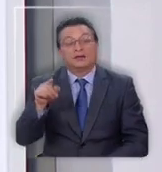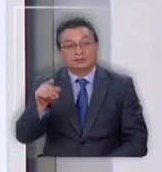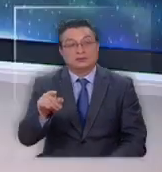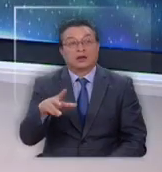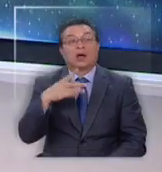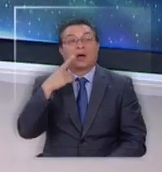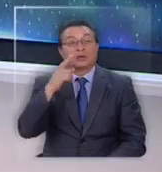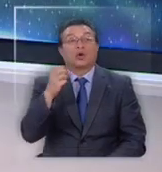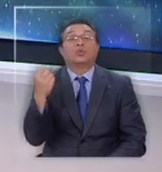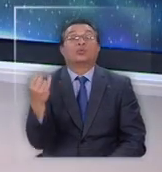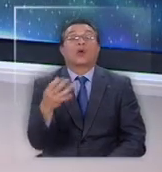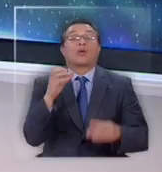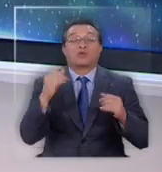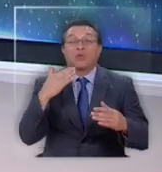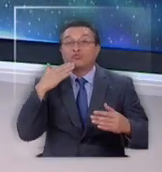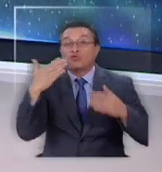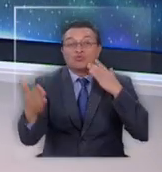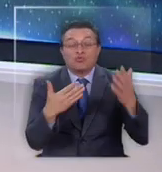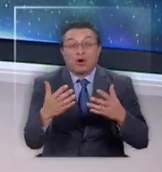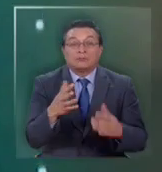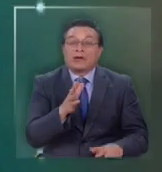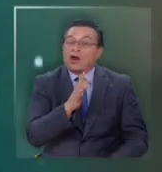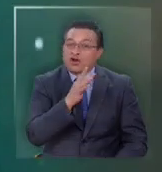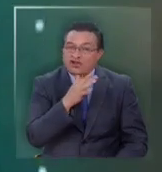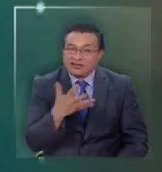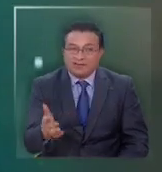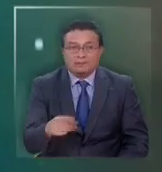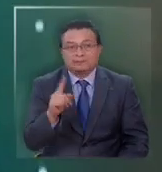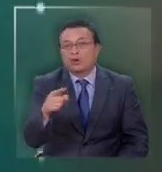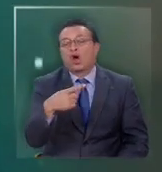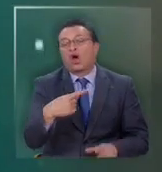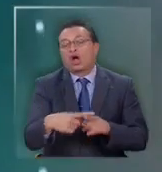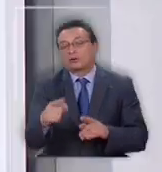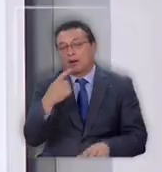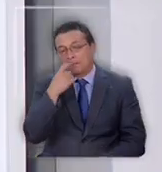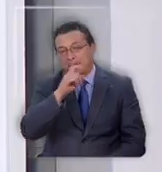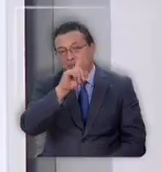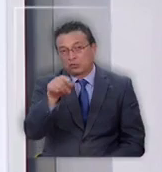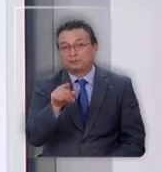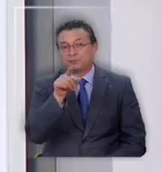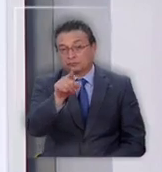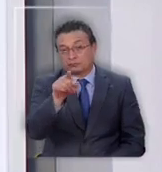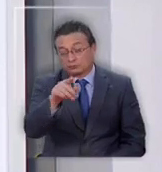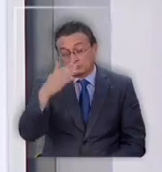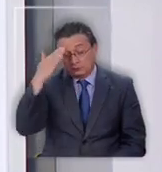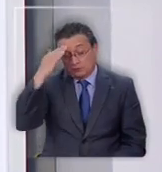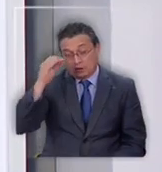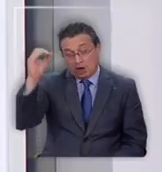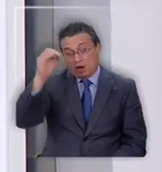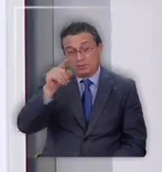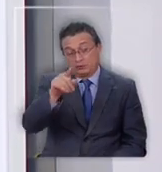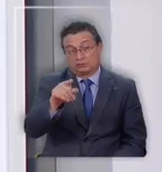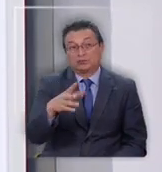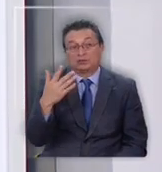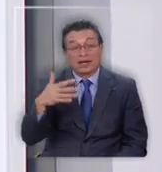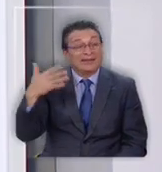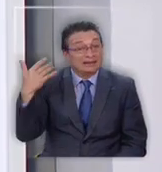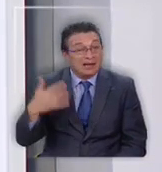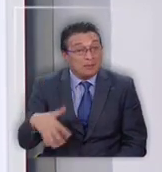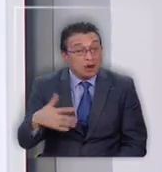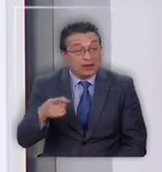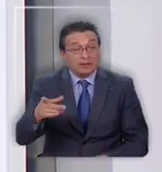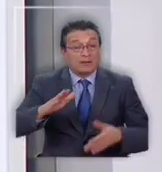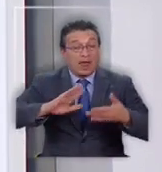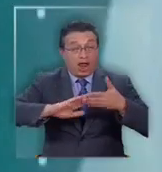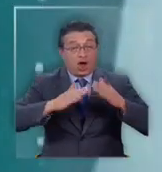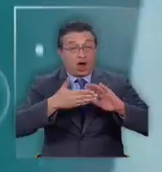cuánto pueden contagiar pero eso no se sabe todavía y voy a la siguiente pregunta desde su punto de vista subsecretaria cuánto pesa la decisión de las